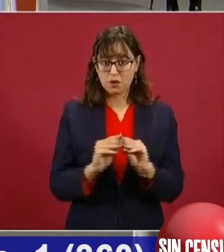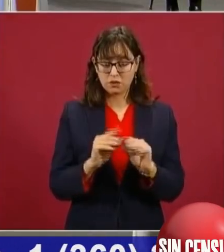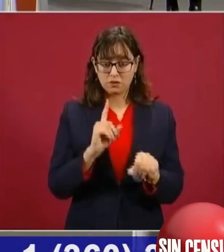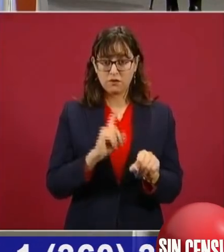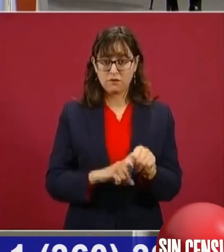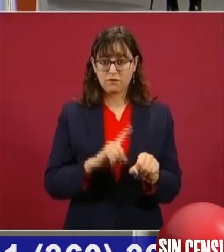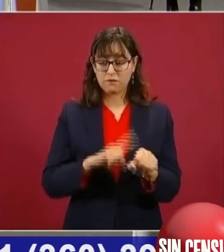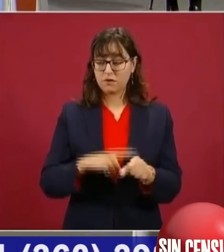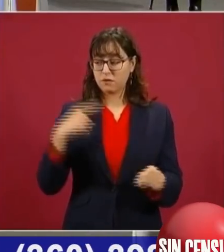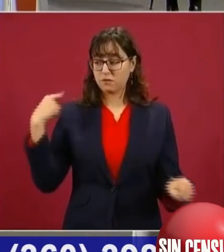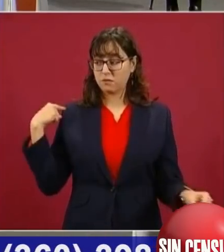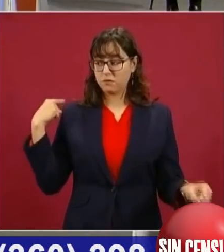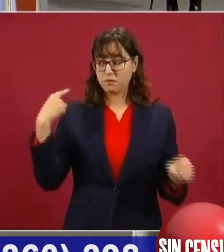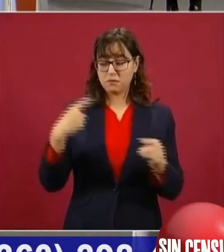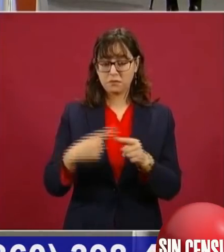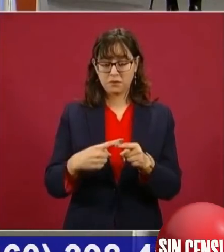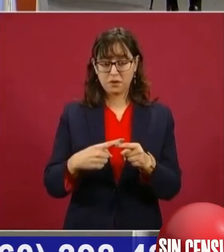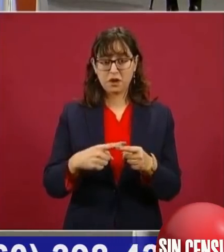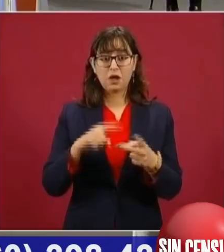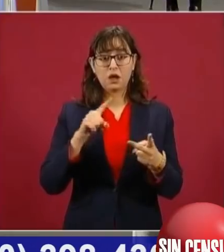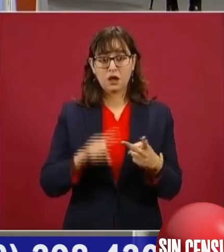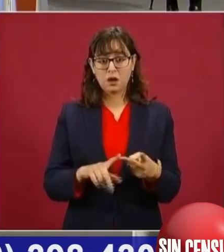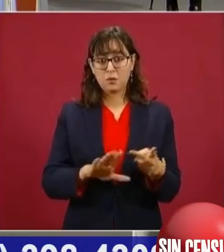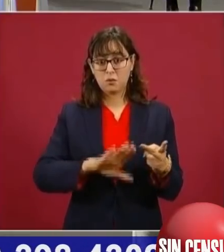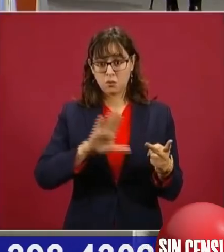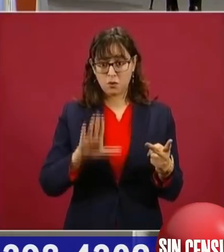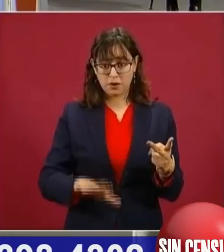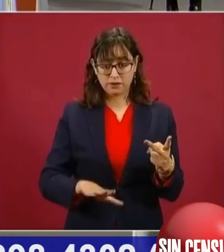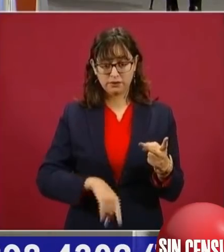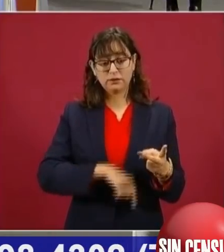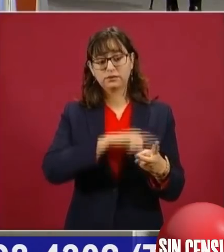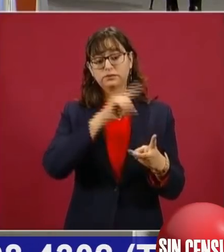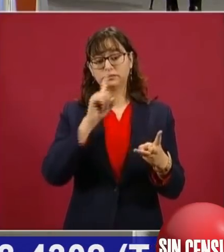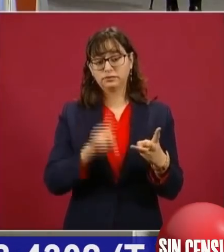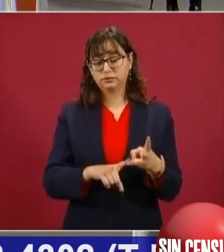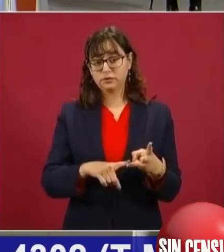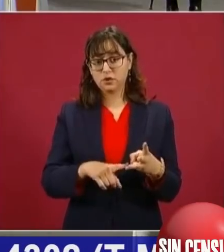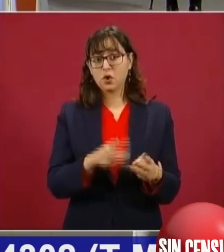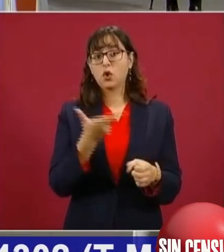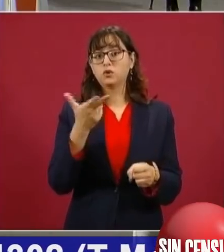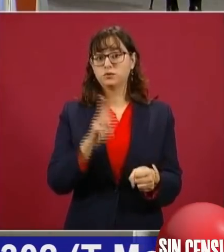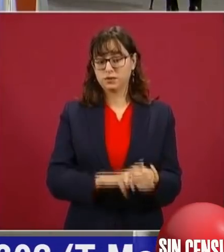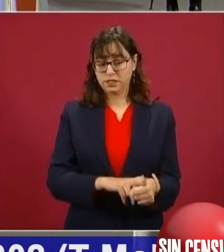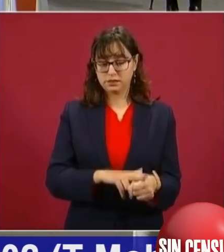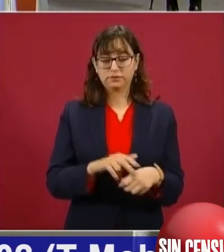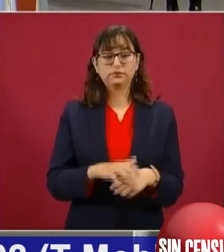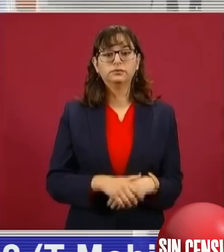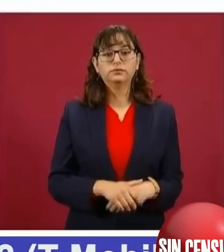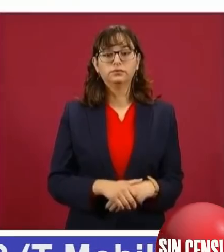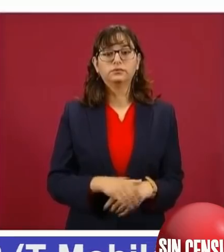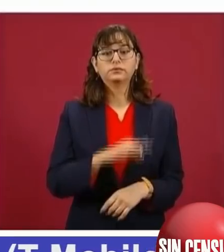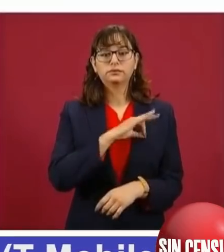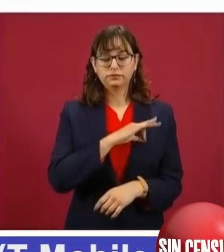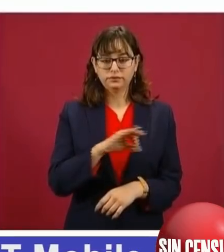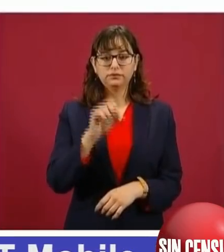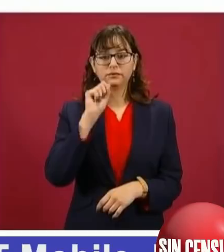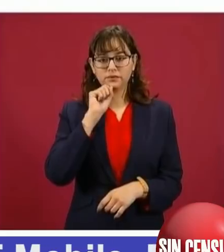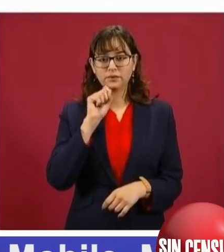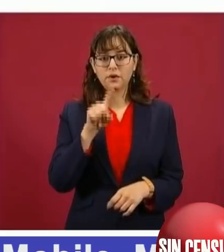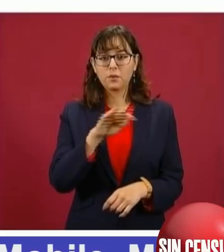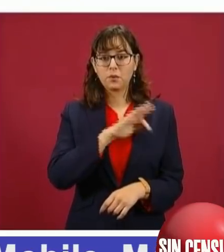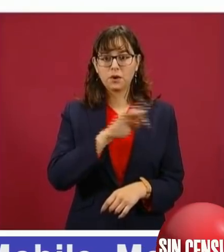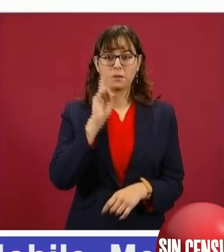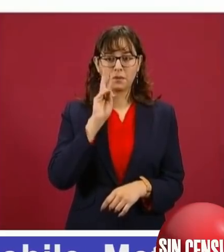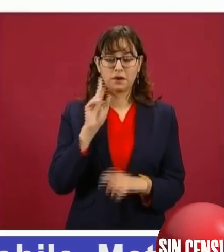claro, el número de muertes en la línea azul oscuro y en la siguiente gráfica la hospitalización. También pueden observar en la esquina superior